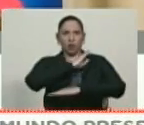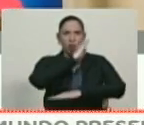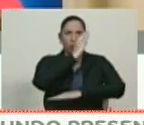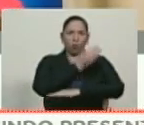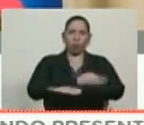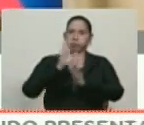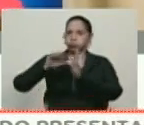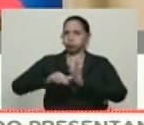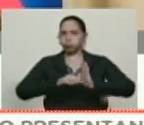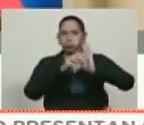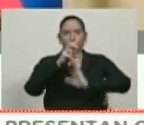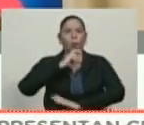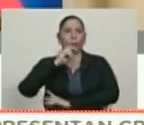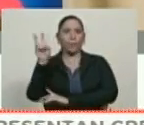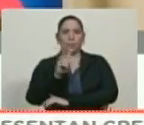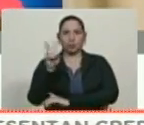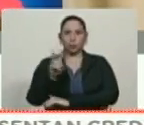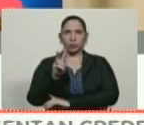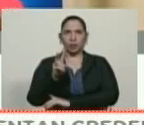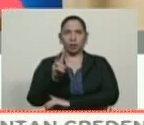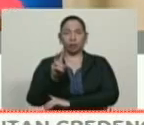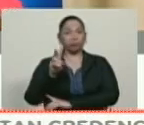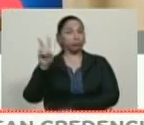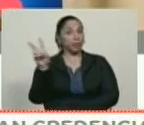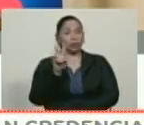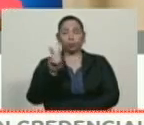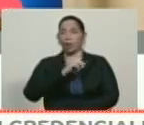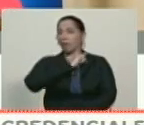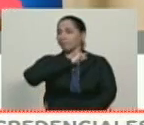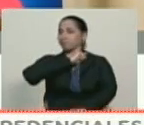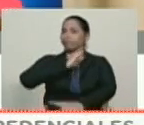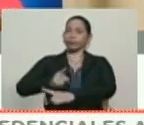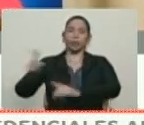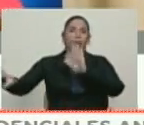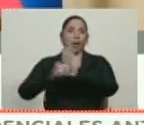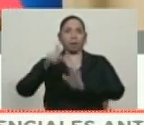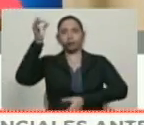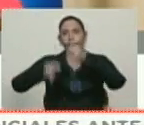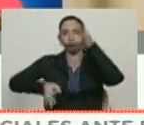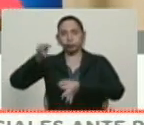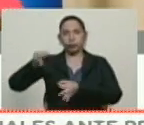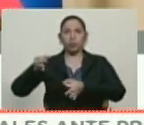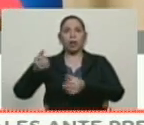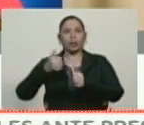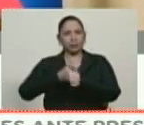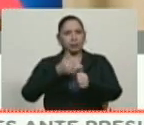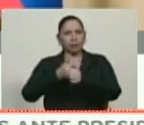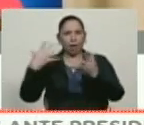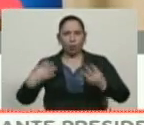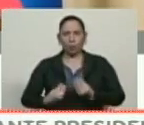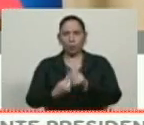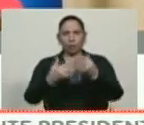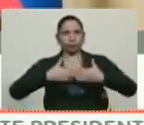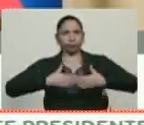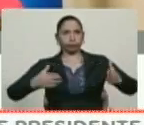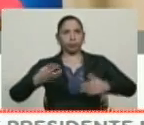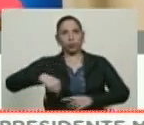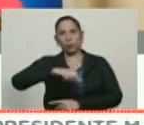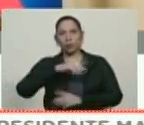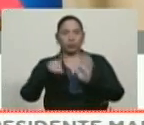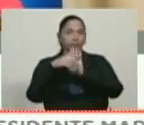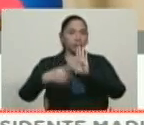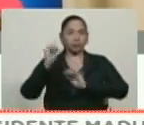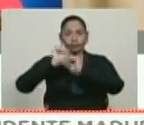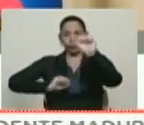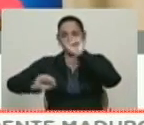oro venezolano. Venezuela va a ejercer las acciones legales que nos asisten y nos acompañan para garantizar nuestro derecho a